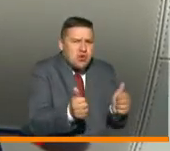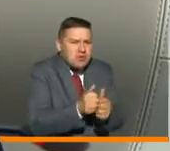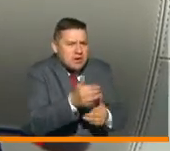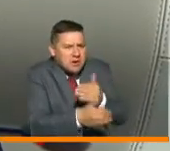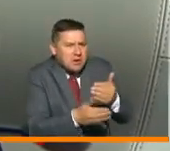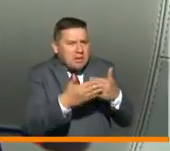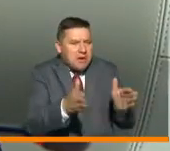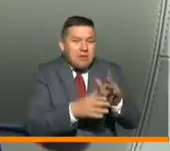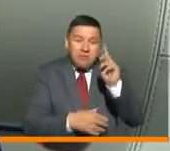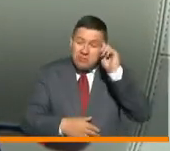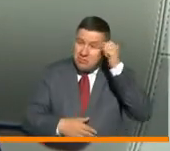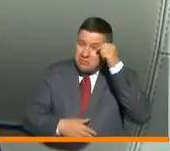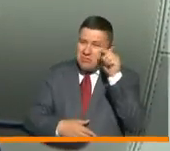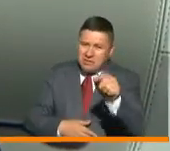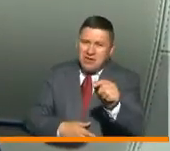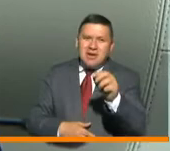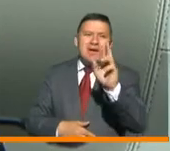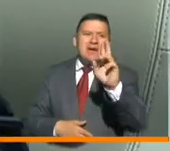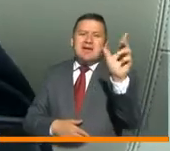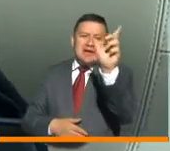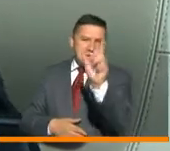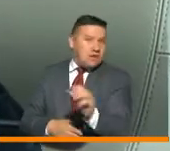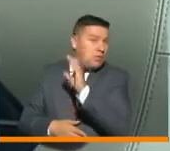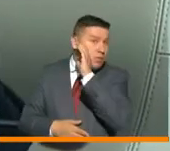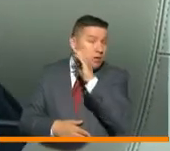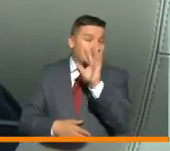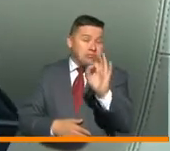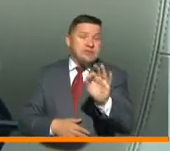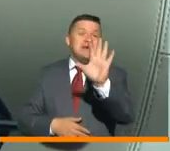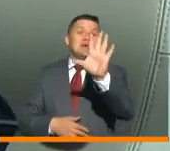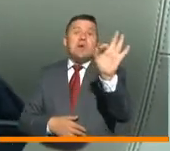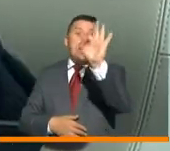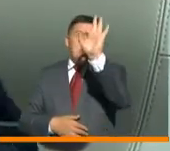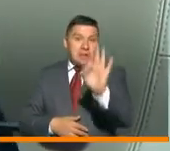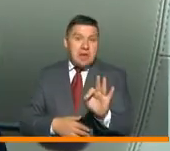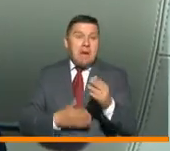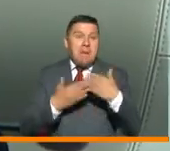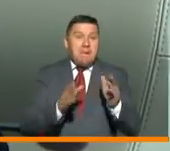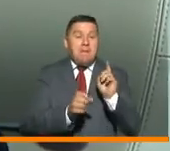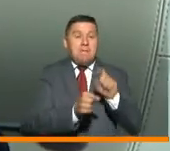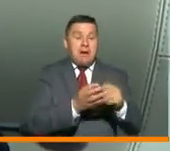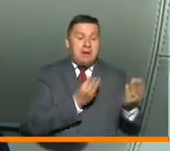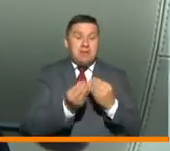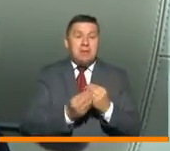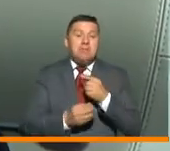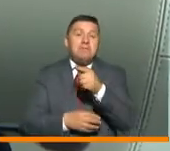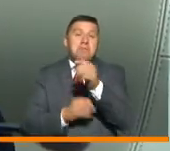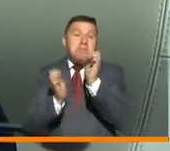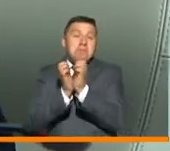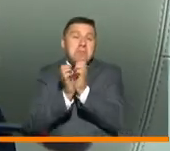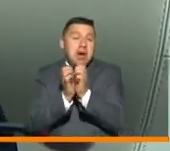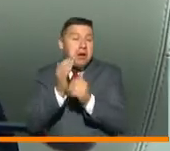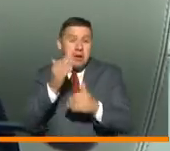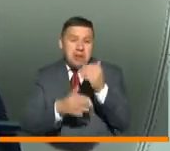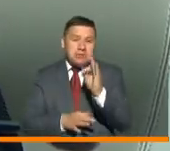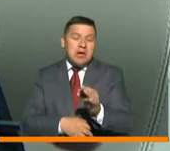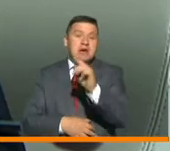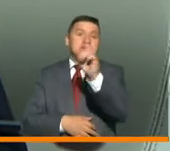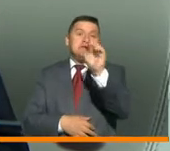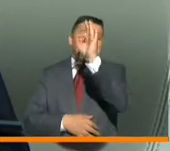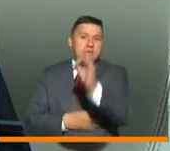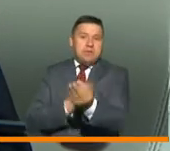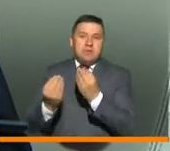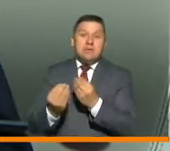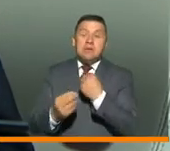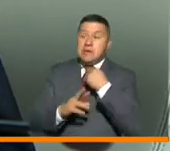importante. Recordemos en el caso de Risaralda, que va superior al 50%, y en el mes de mayo llegaremos al 100%. Un gran reconocimiento